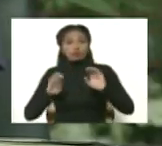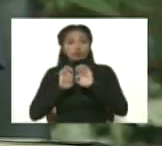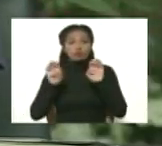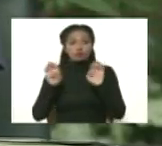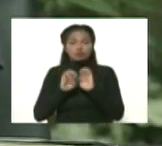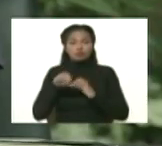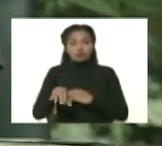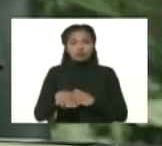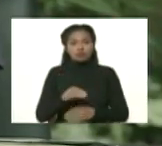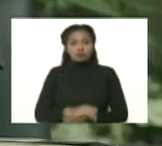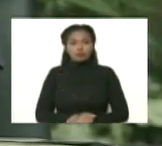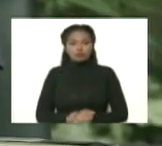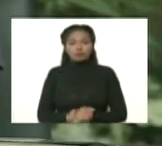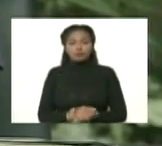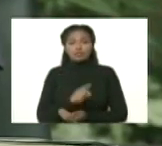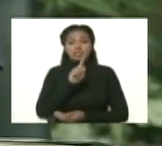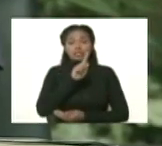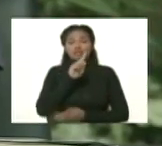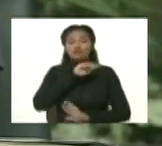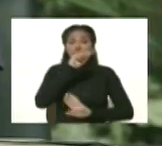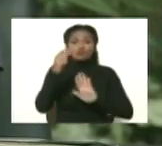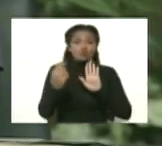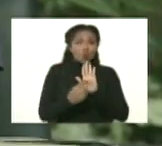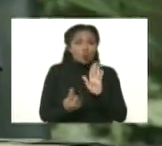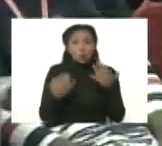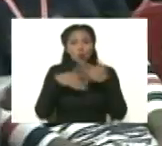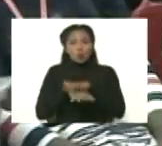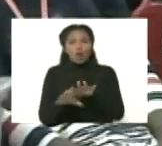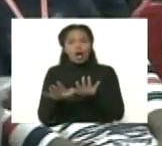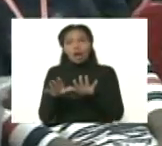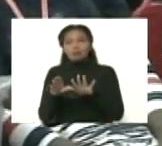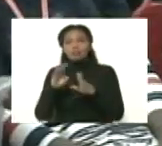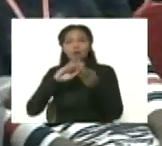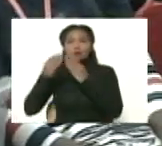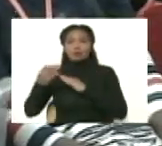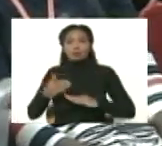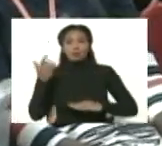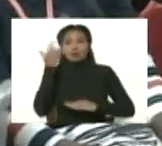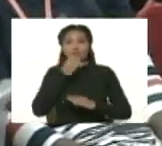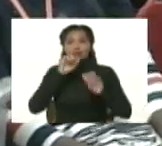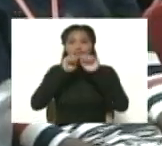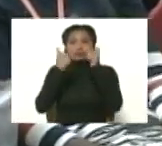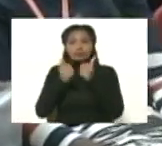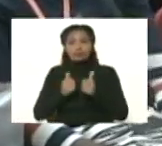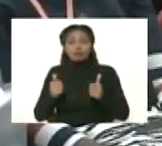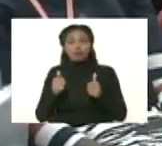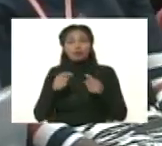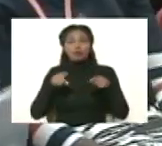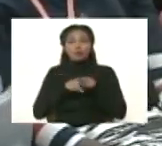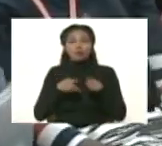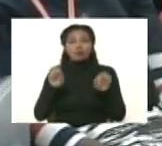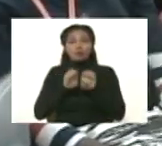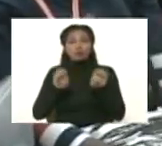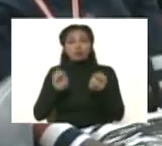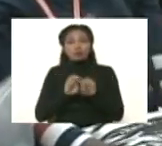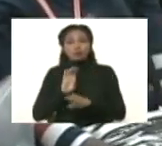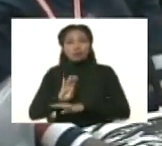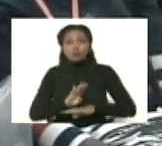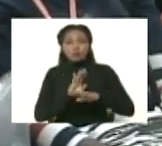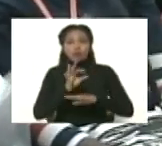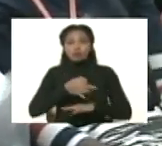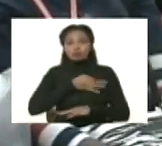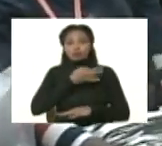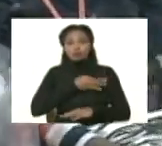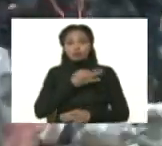Estado, 100% de inclusión de las comunidades afrodescendientes en el sistema de educación, de salud y de protección